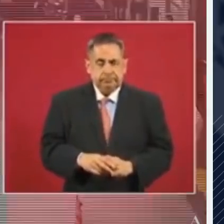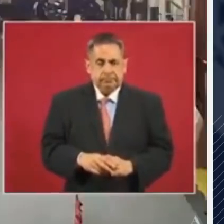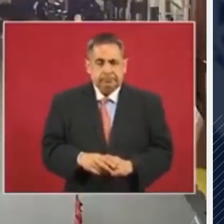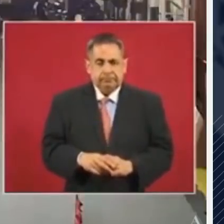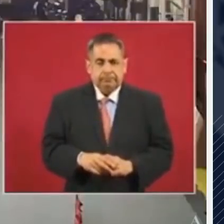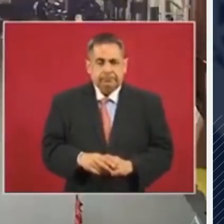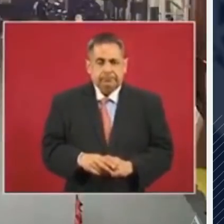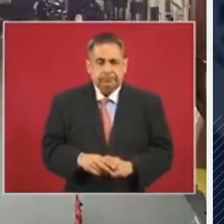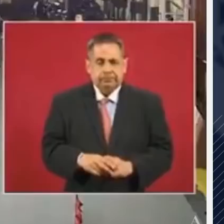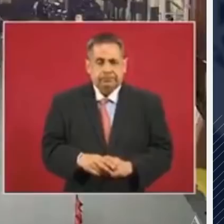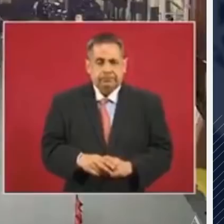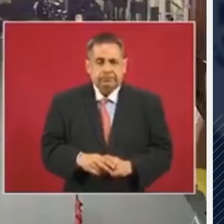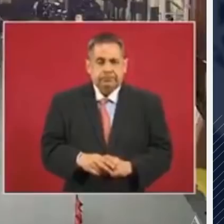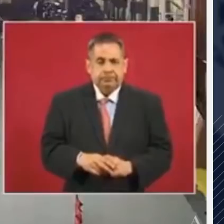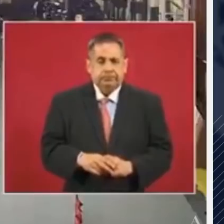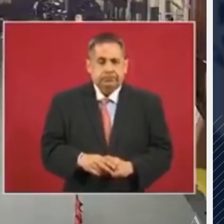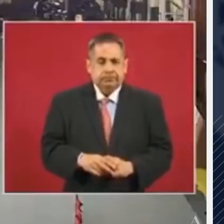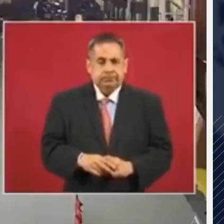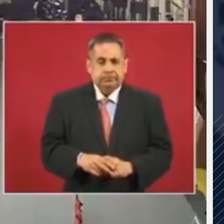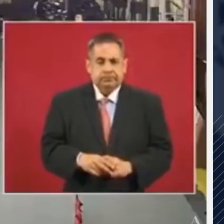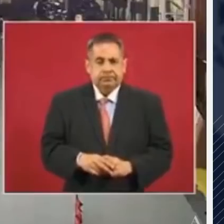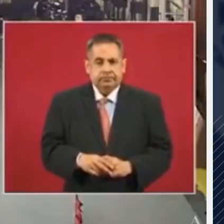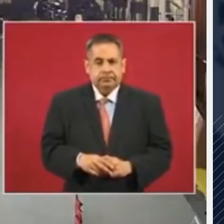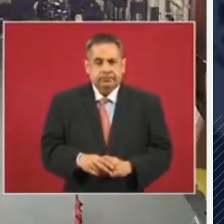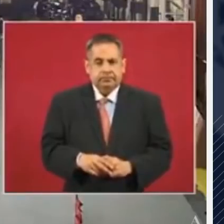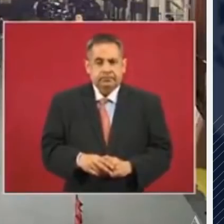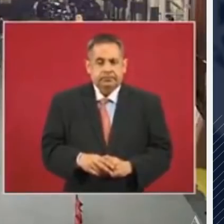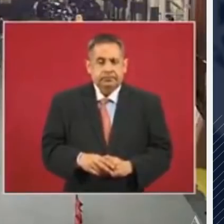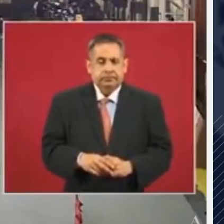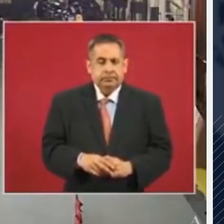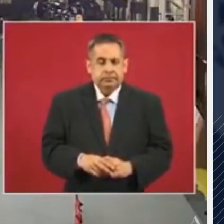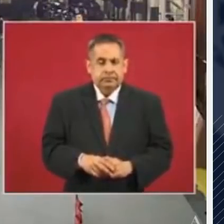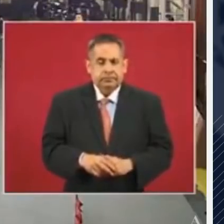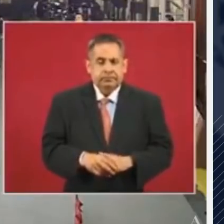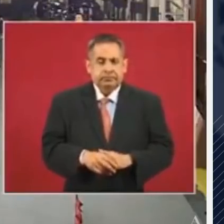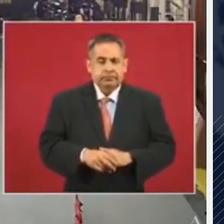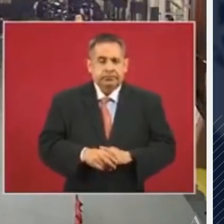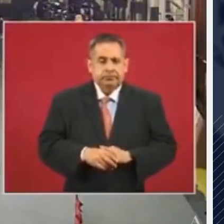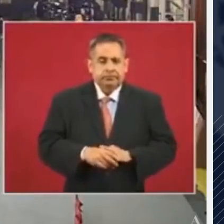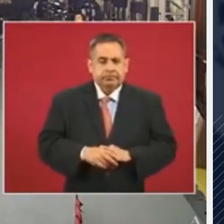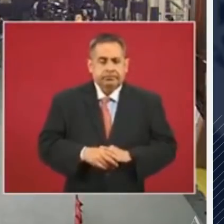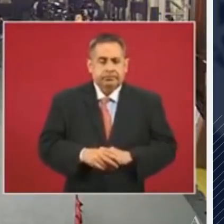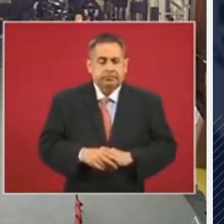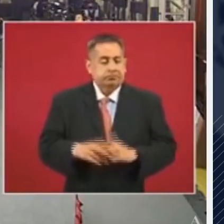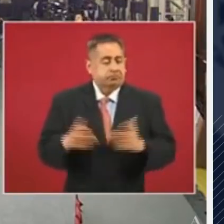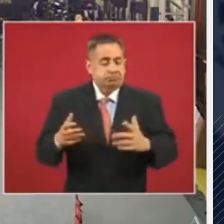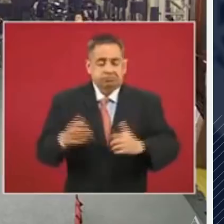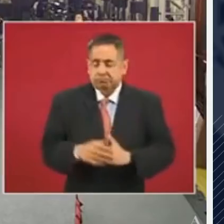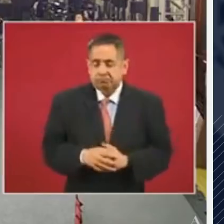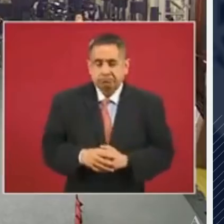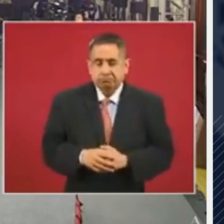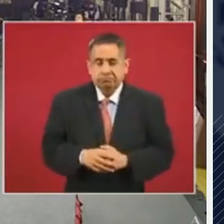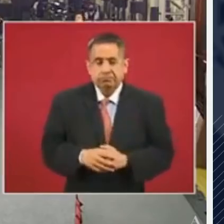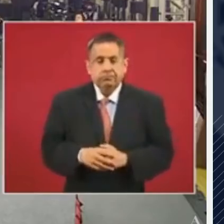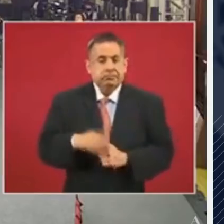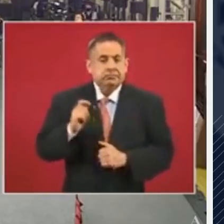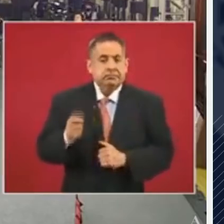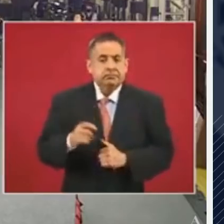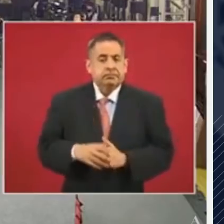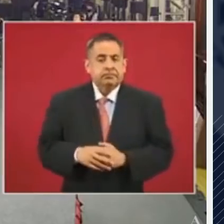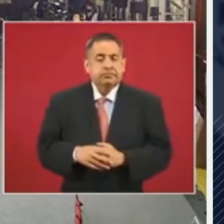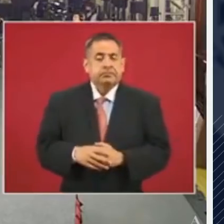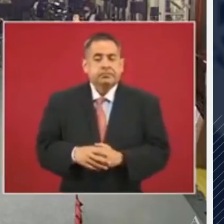que incluso en estas condiciones está aportando y aportará al pago